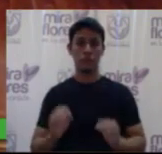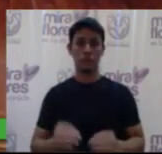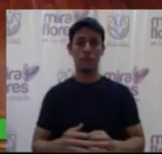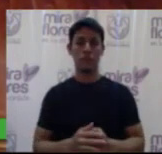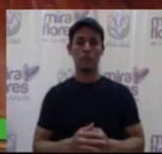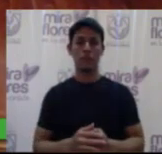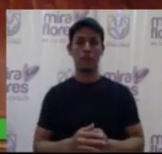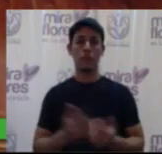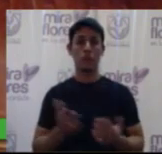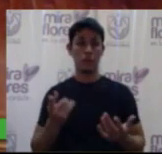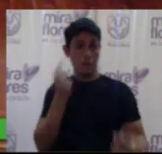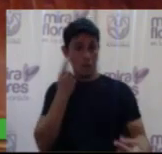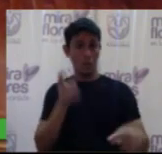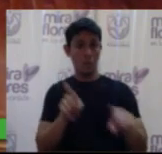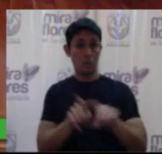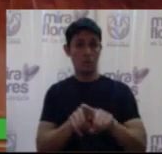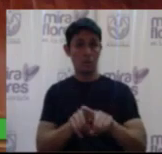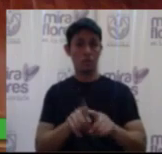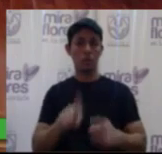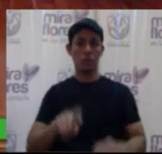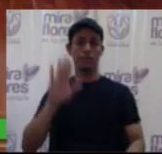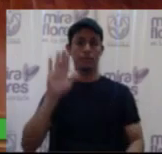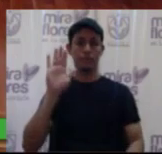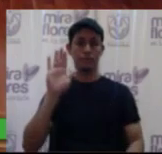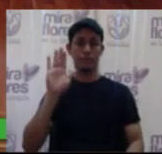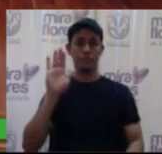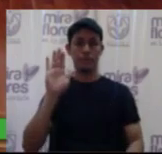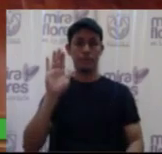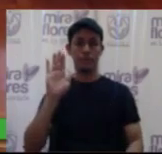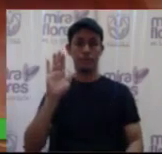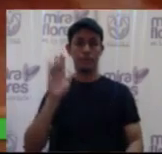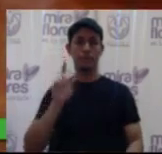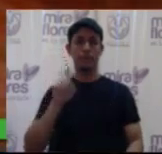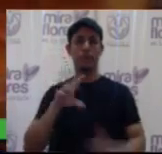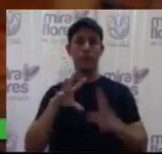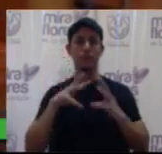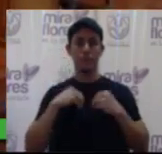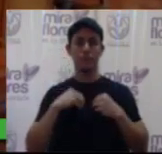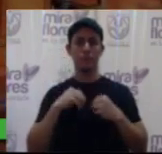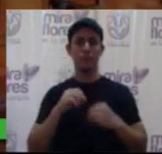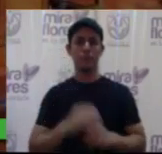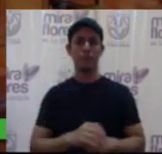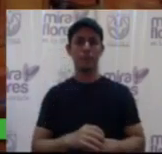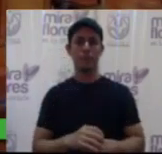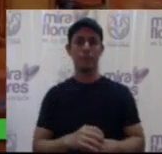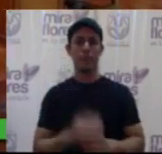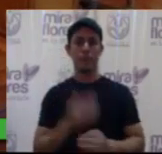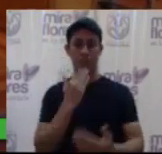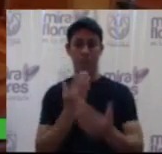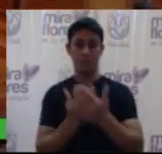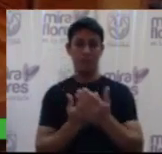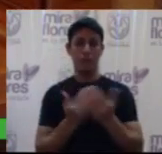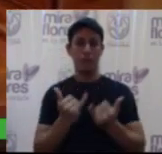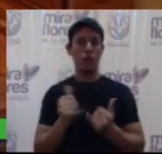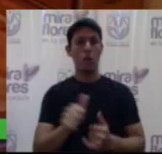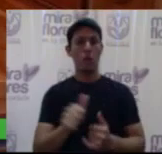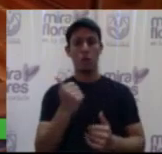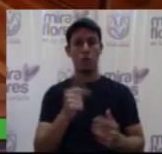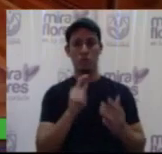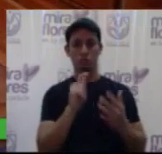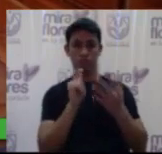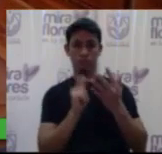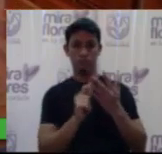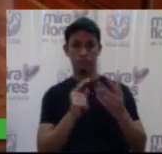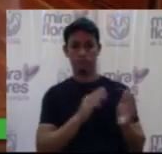del consejo que estén a favor, sin hacer expresarlo en señal de conformidad. Se aprueba también por unanimidad de votos. Muchas gracias. Vamos al siguiente punto, por